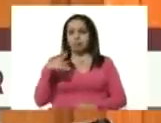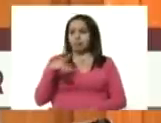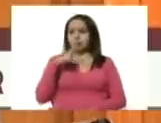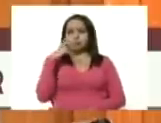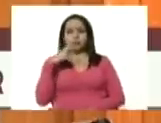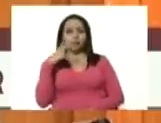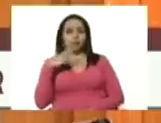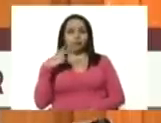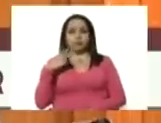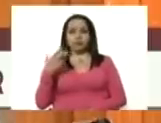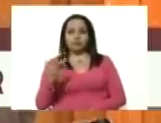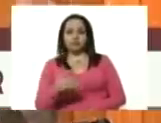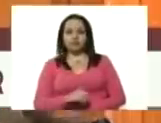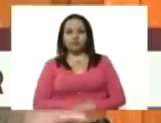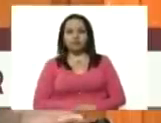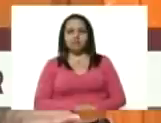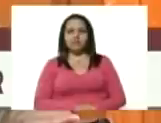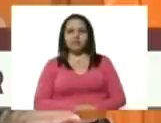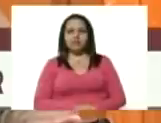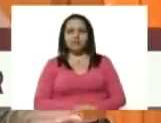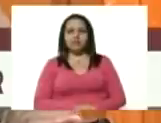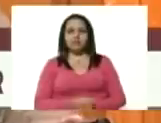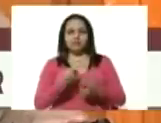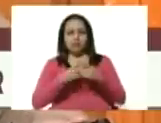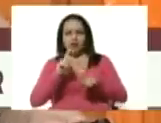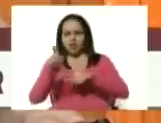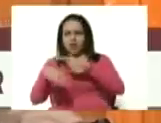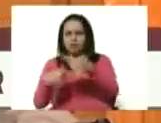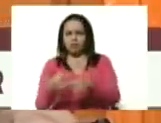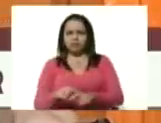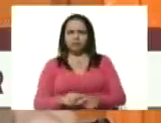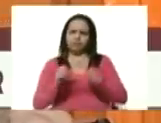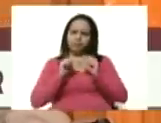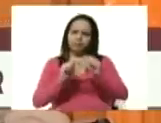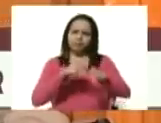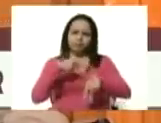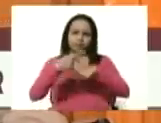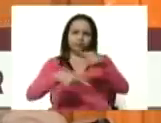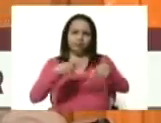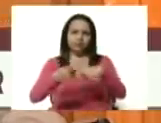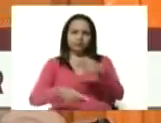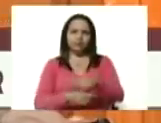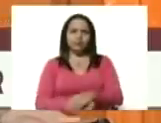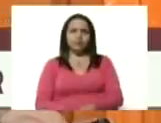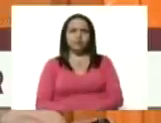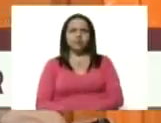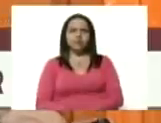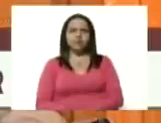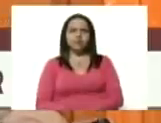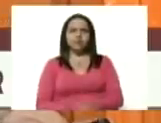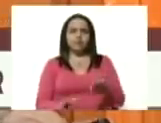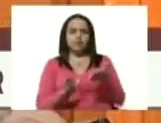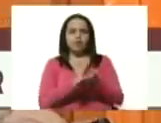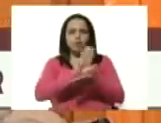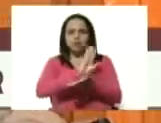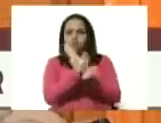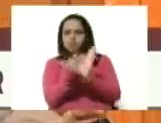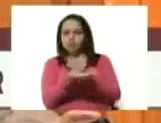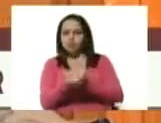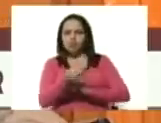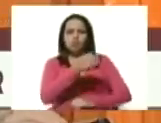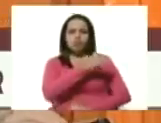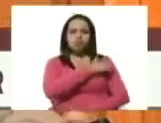señalar. Bueno, posteriormente siguió el proceso de renovación